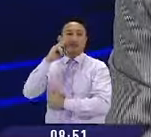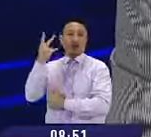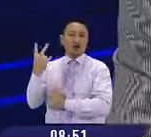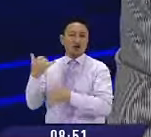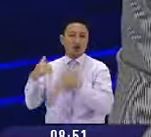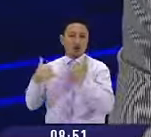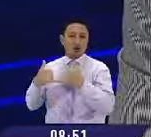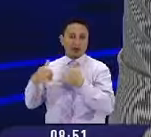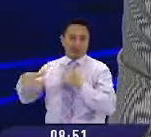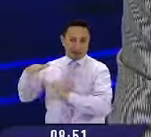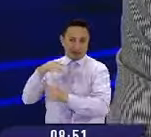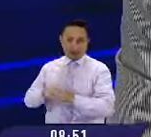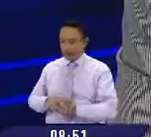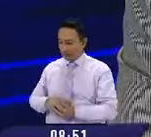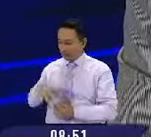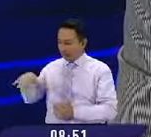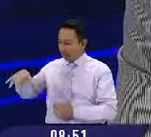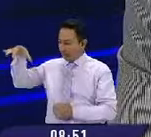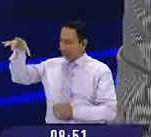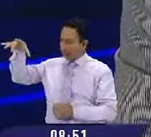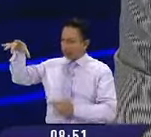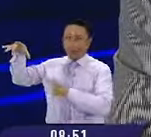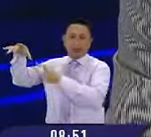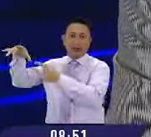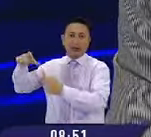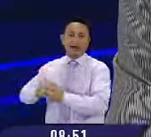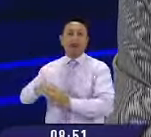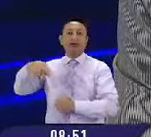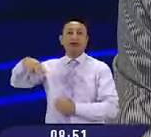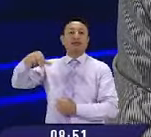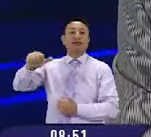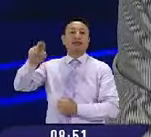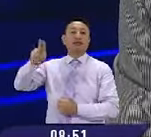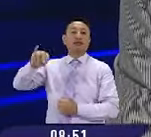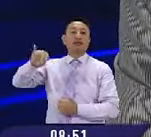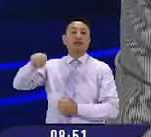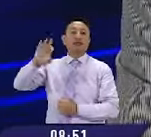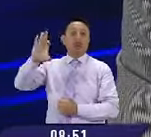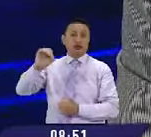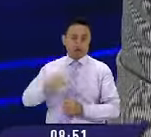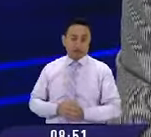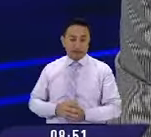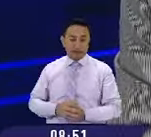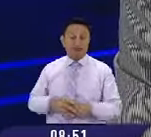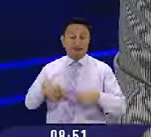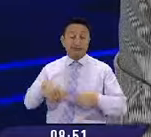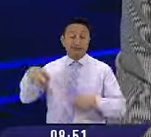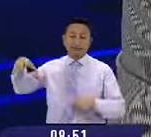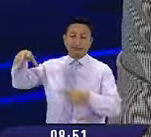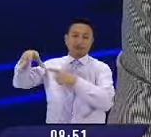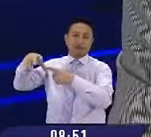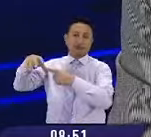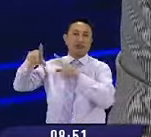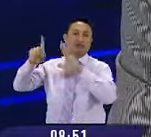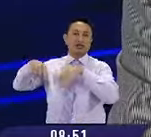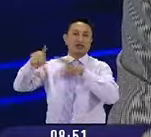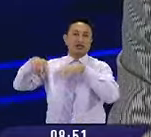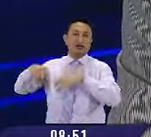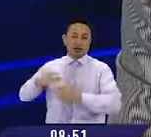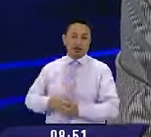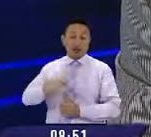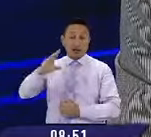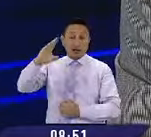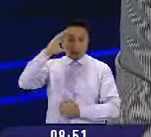jugaban en un terreno baldío. Esto pasó en el cantón Naranjito, allá en la provincia de Guayas. La osamenta tendría más de 6 meses y la